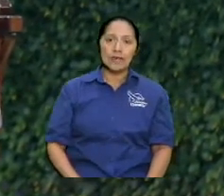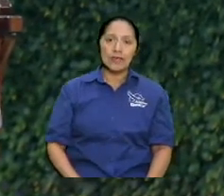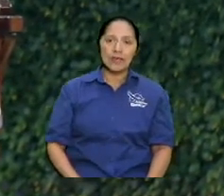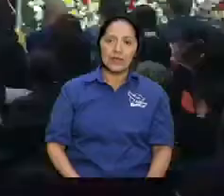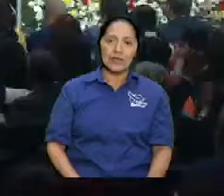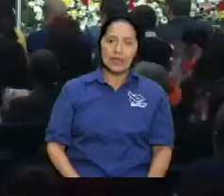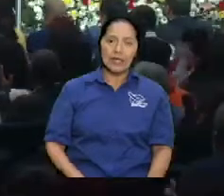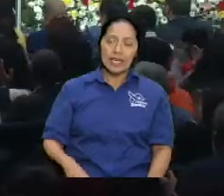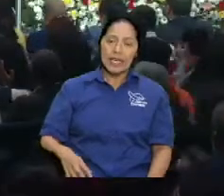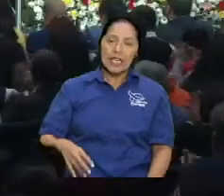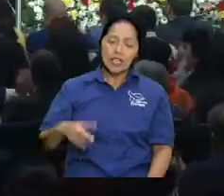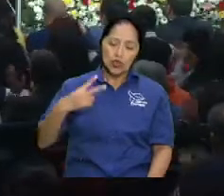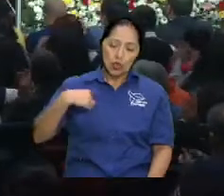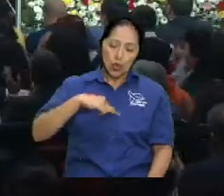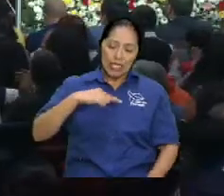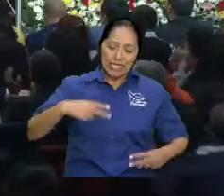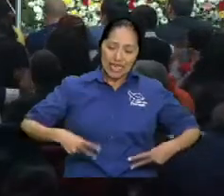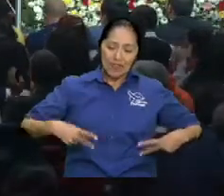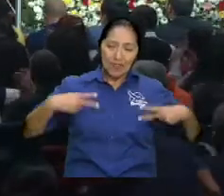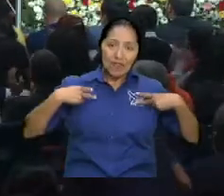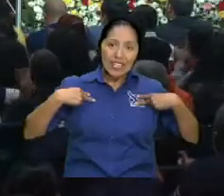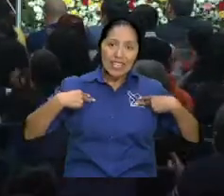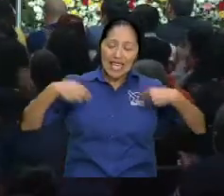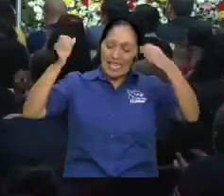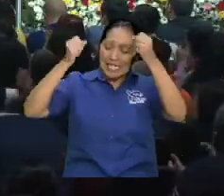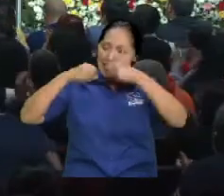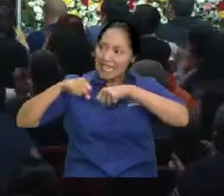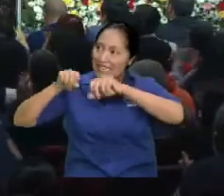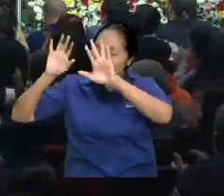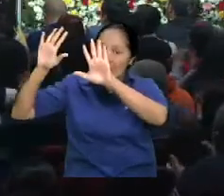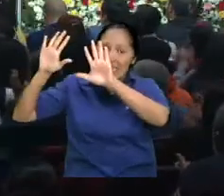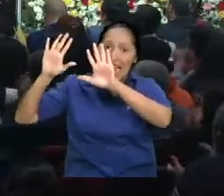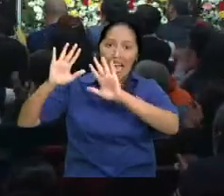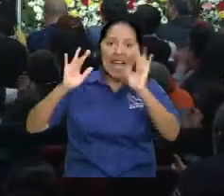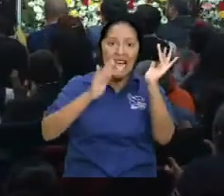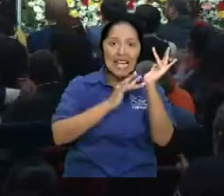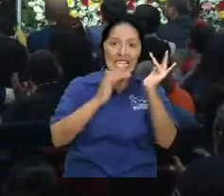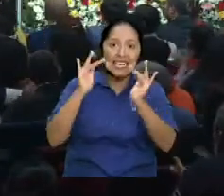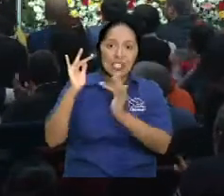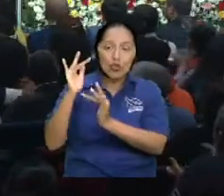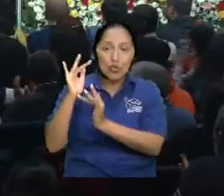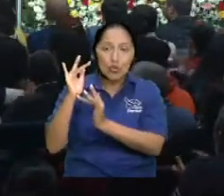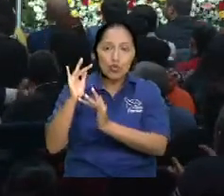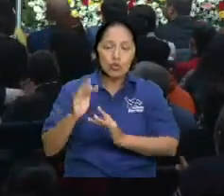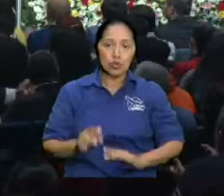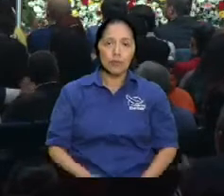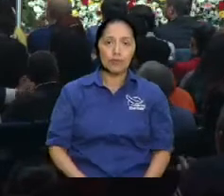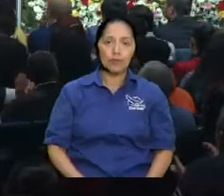aplauso al Rey? ¿Cuántos quieren esa convicción? Porque es bueno tener esa convicción.